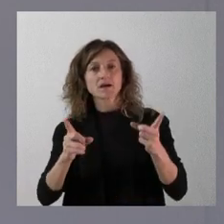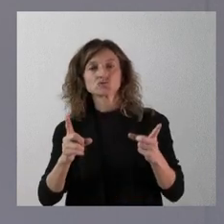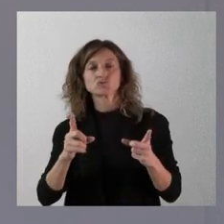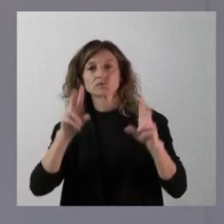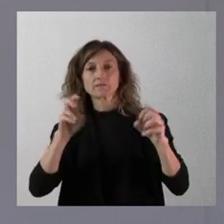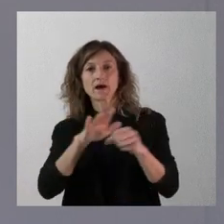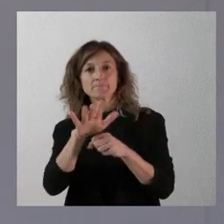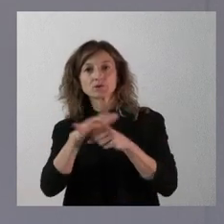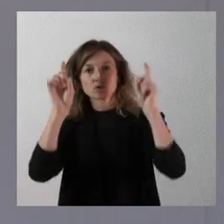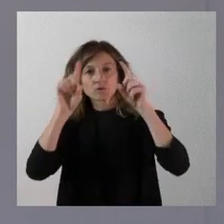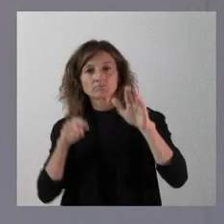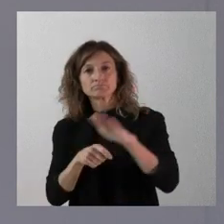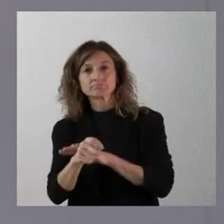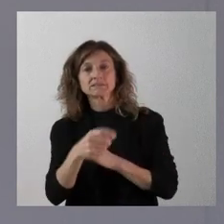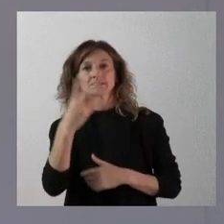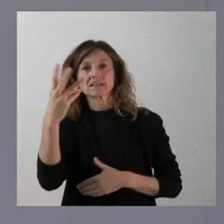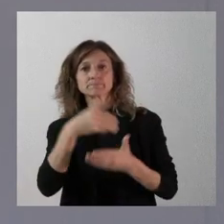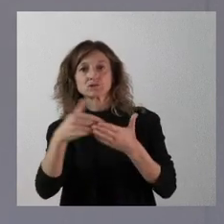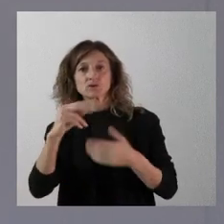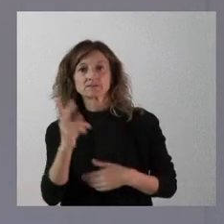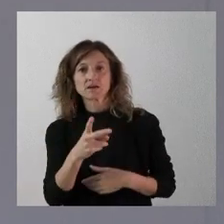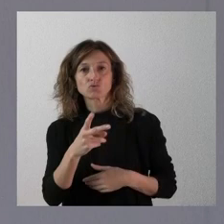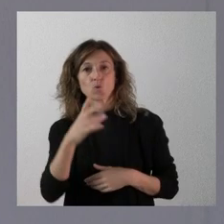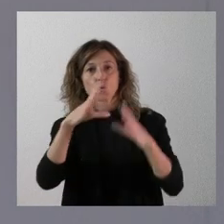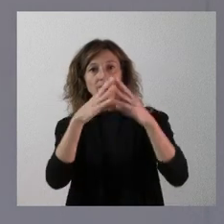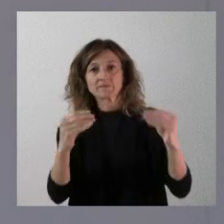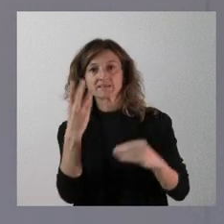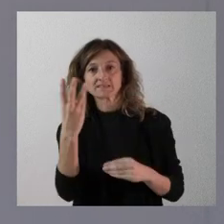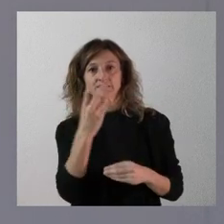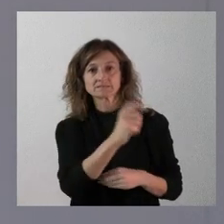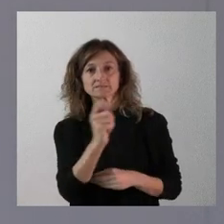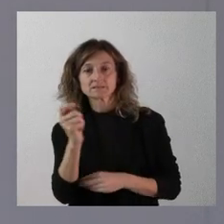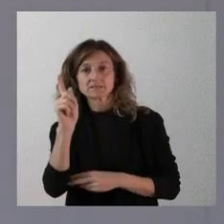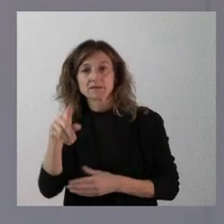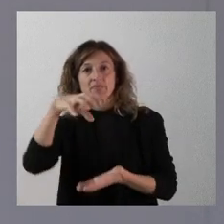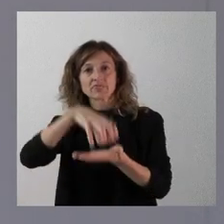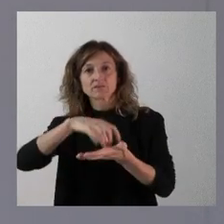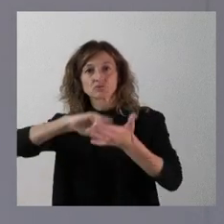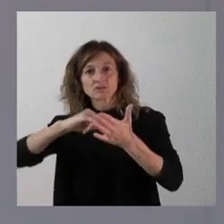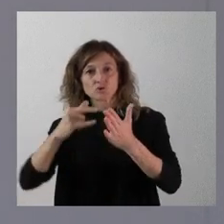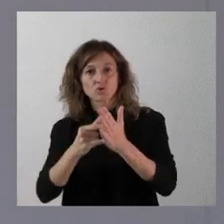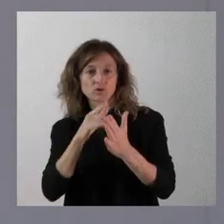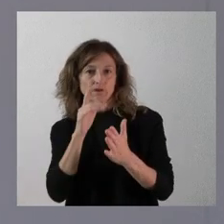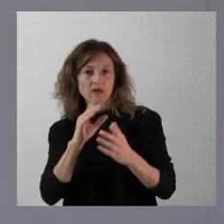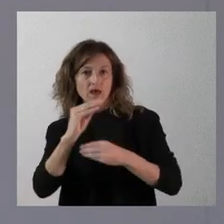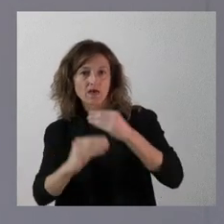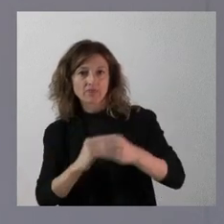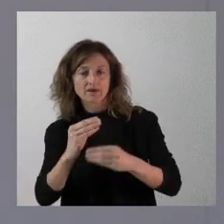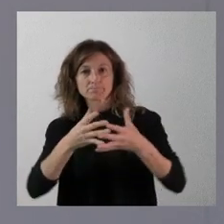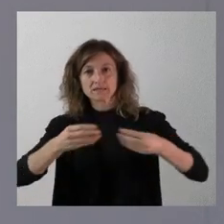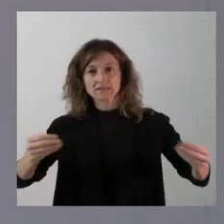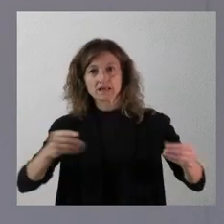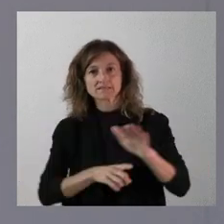educativo se financia con tres millones de euros a tres universidades y a un centro tecnológico para actuaciones en relación con los materiales